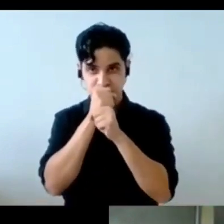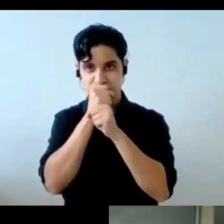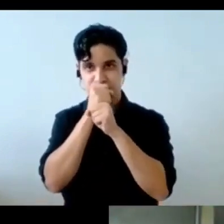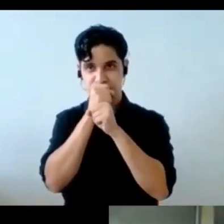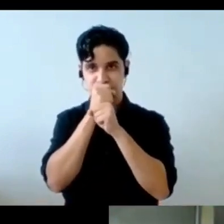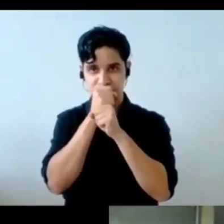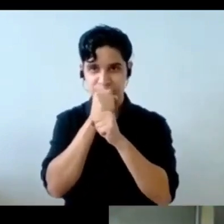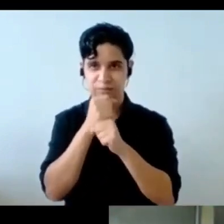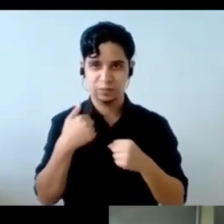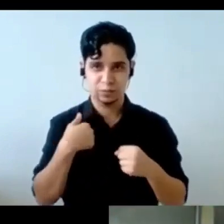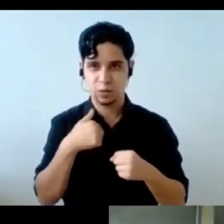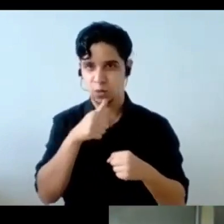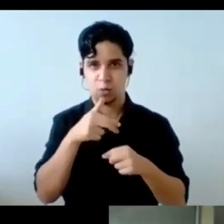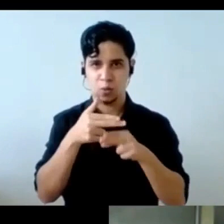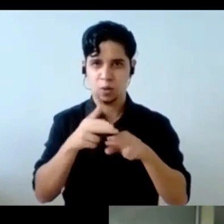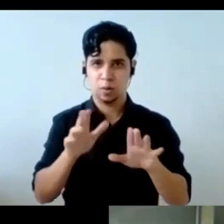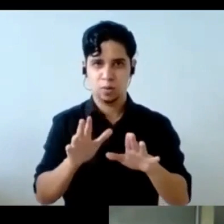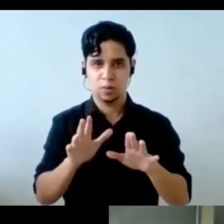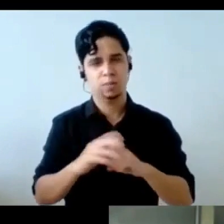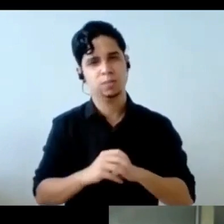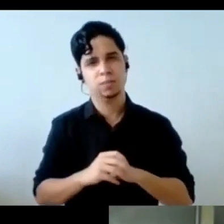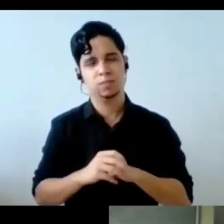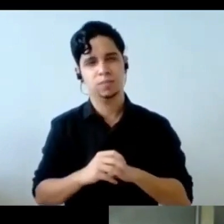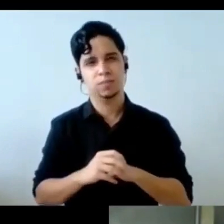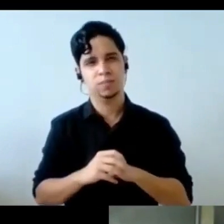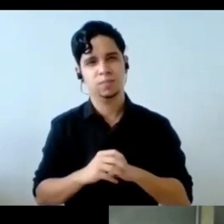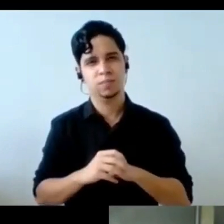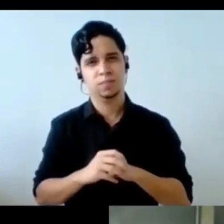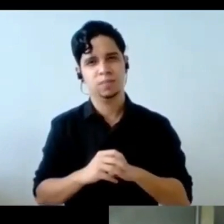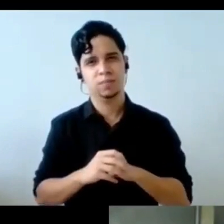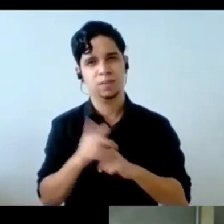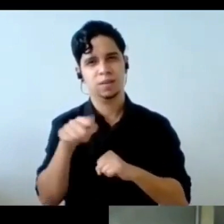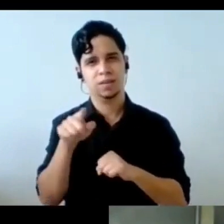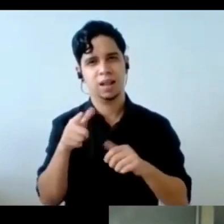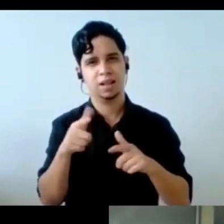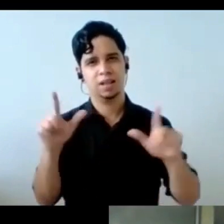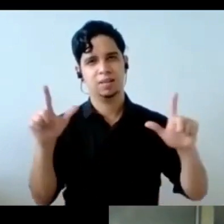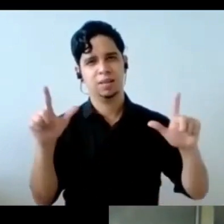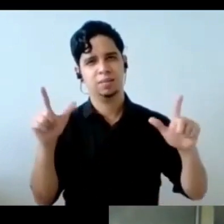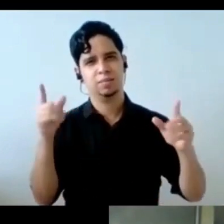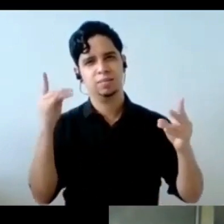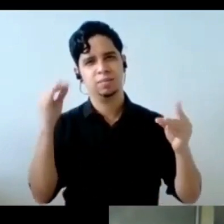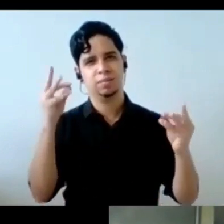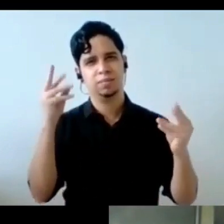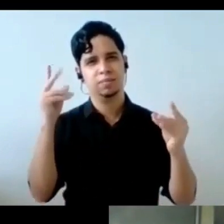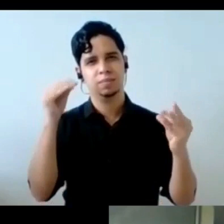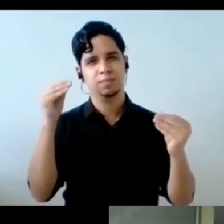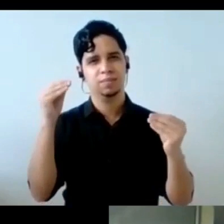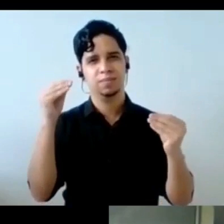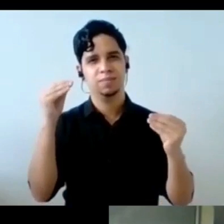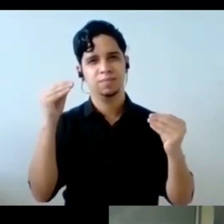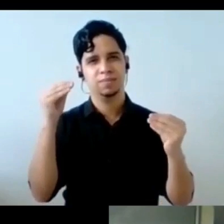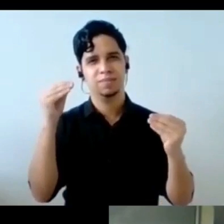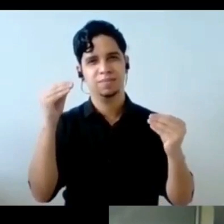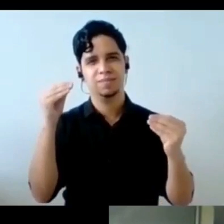pongo tantos huevos como ella. Y están libres ahora. Sí, yo creo que sí. José Lo W se volvió